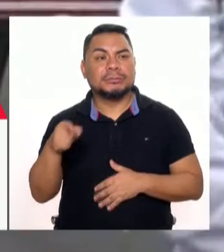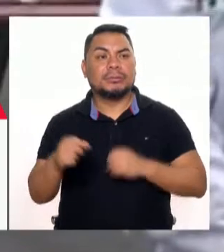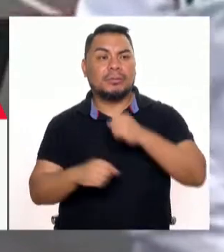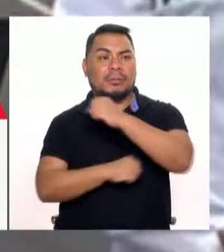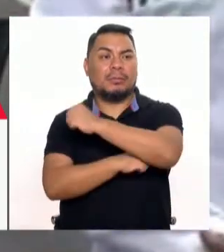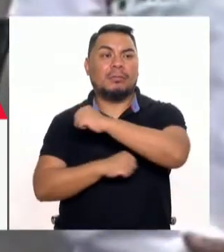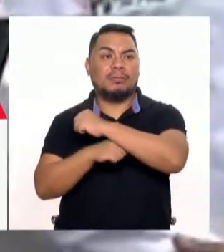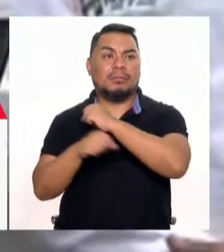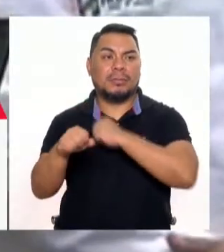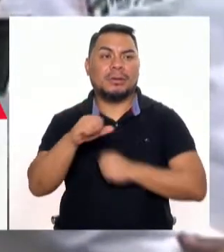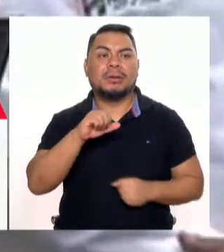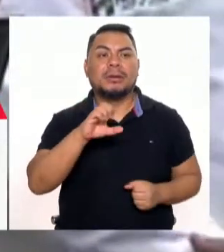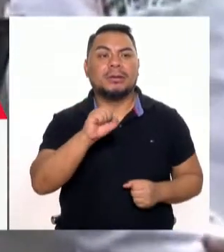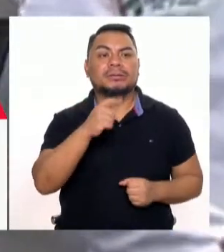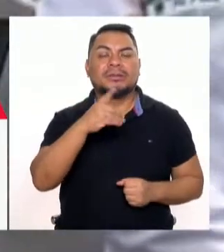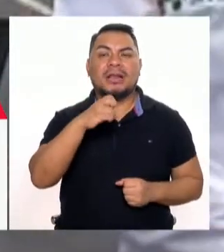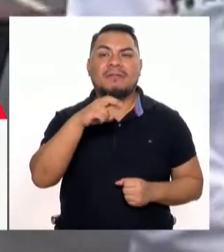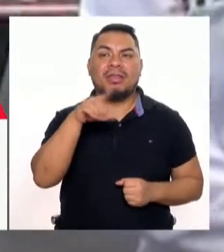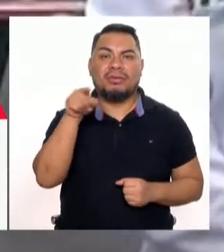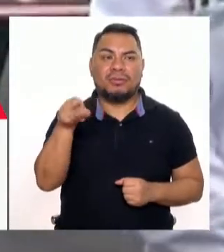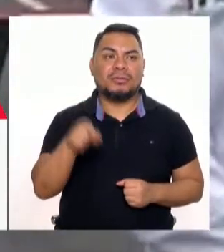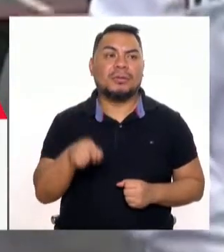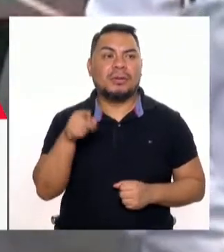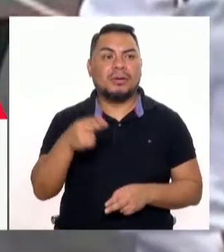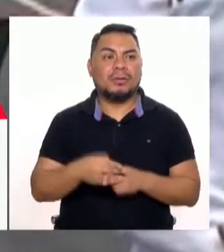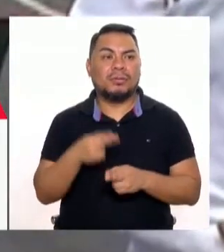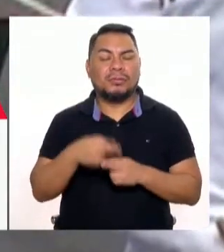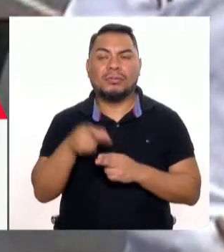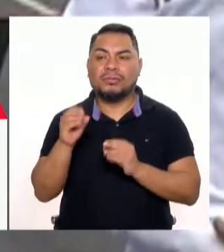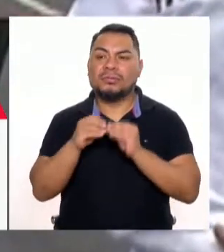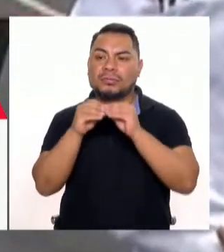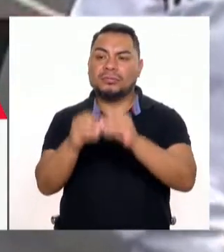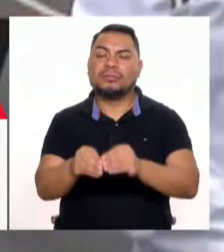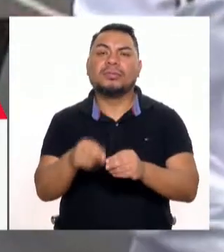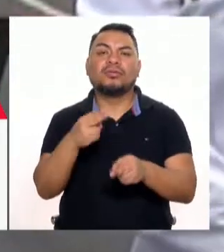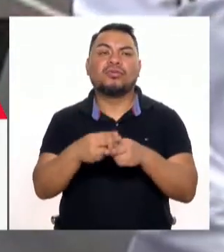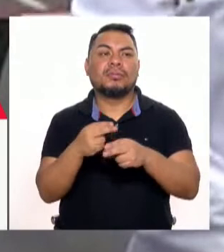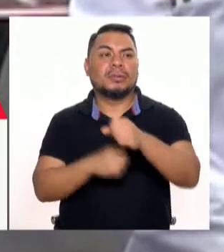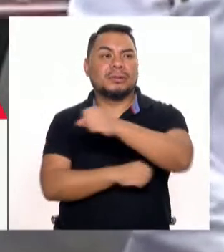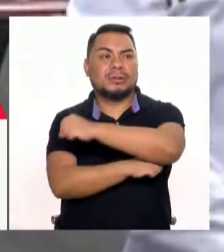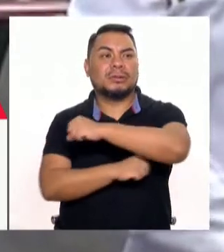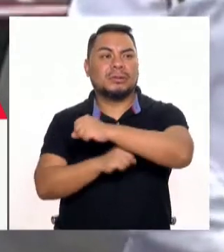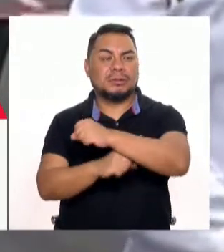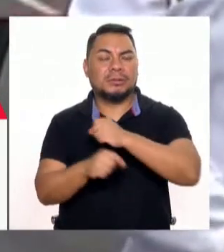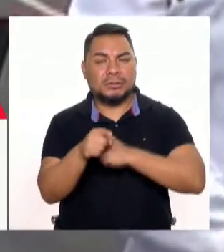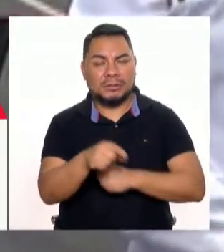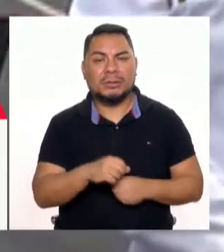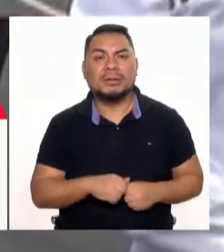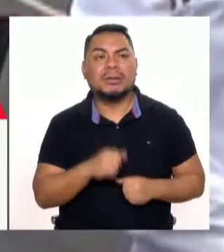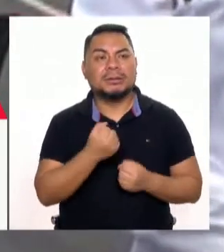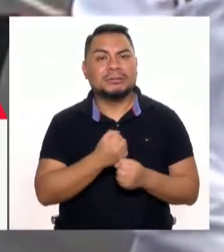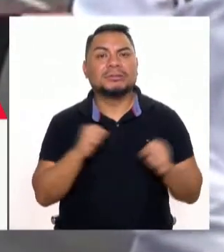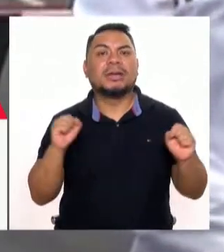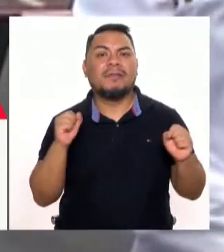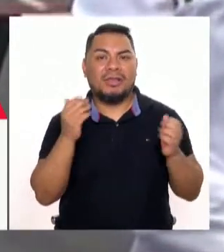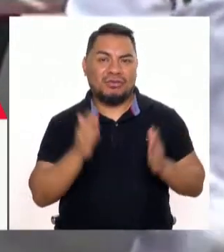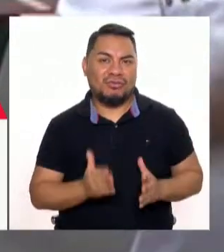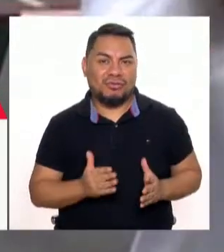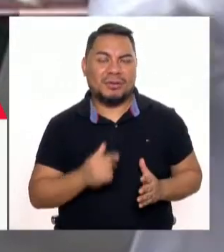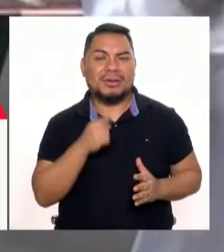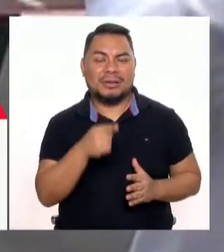ser puente al Salvador y ese nombre que ustedes le han puesto El Salvador va a salvar la economía de esta